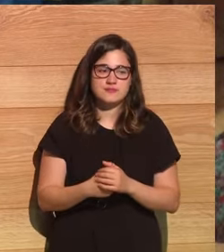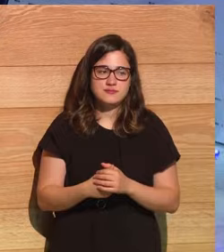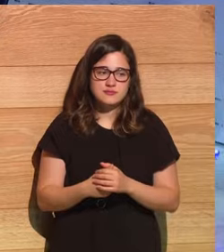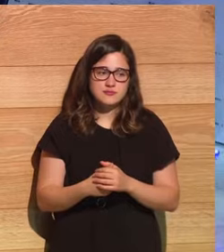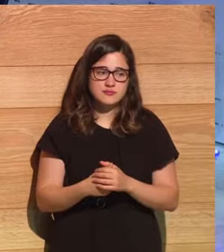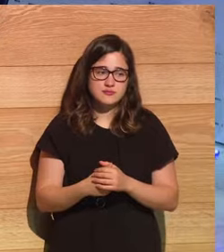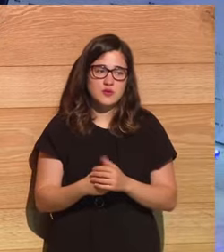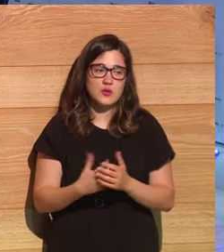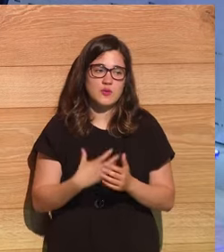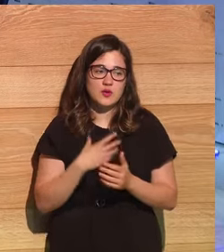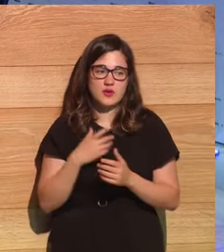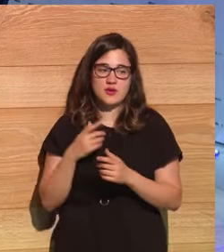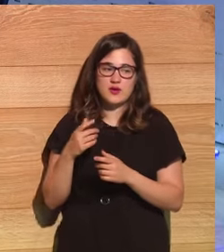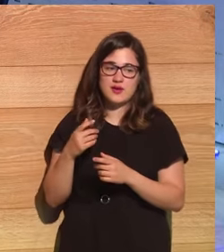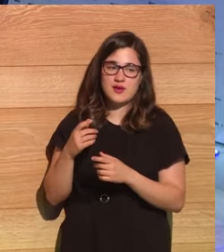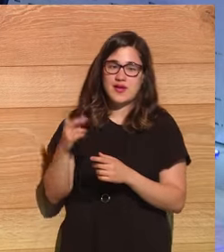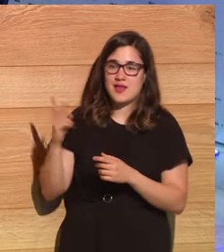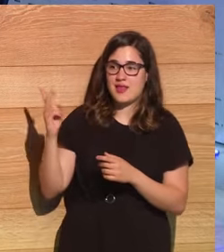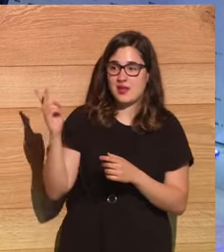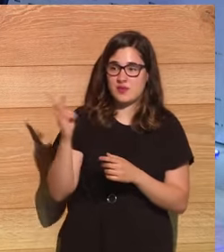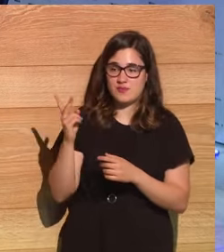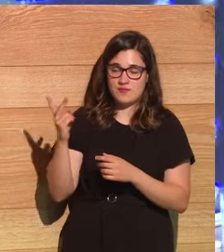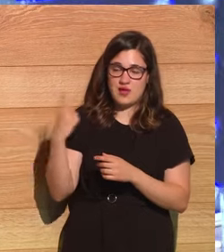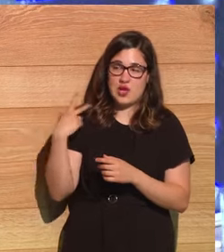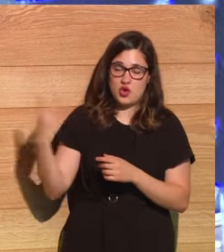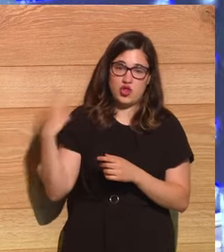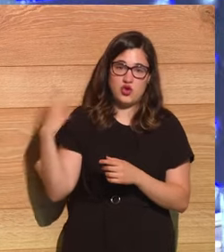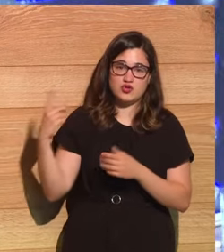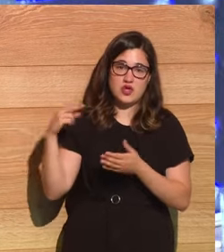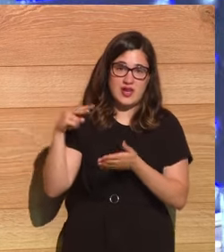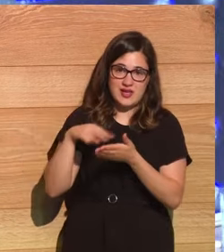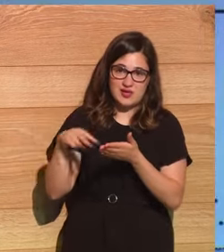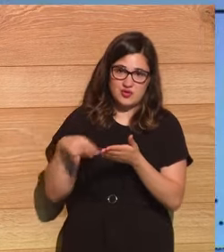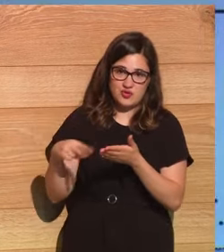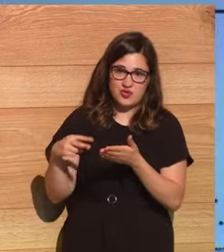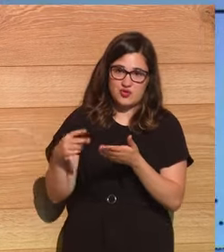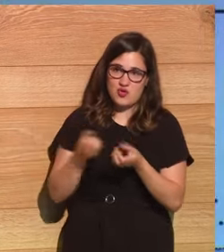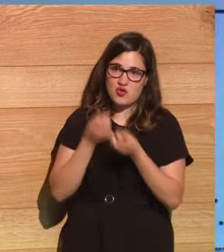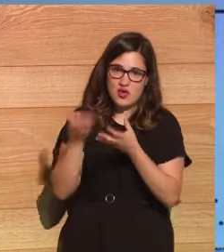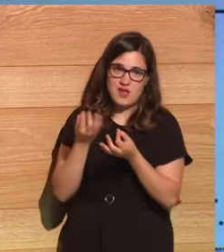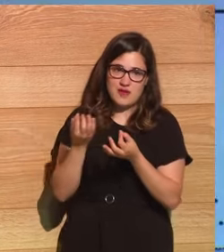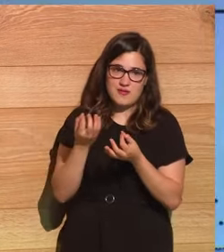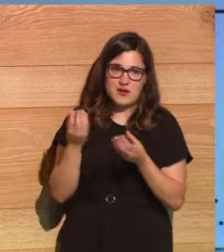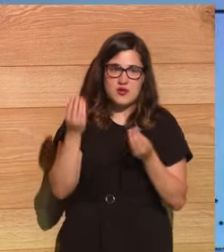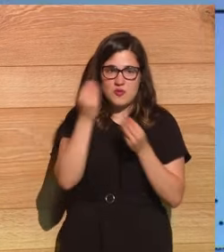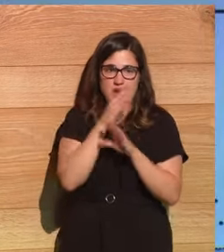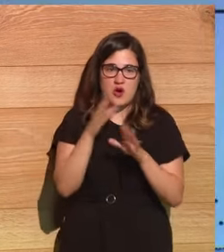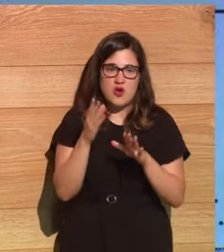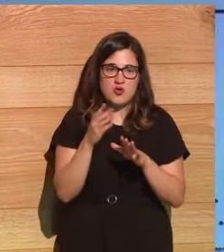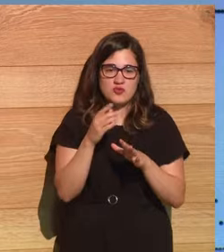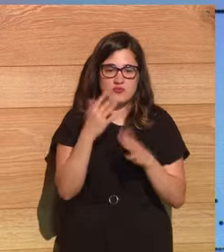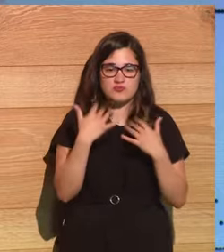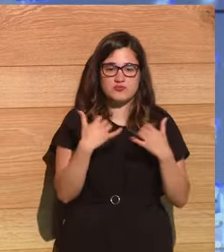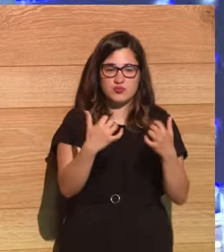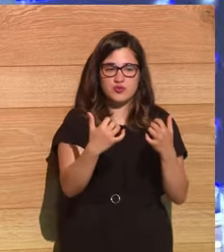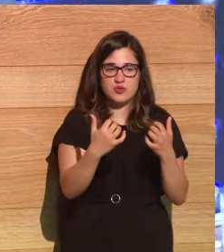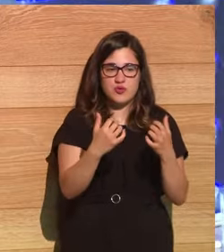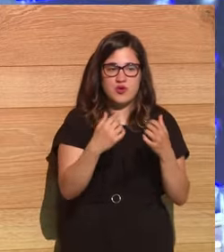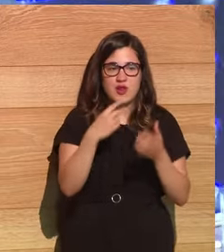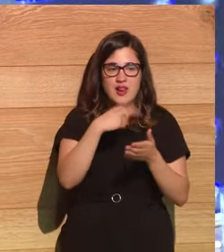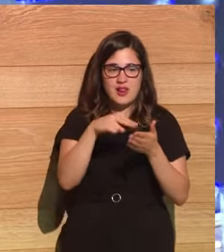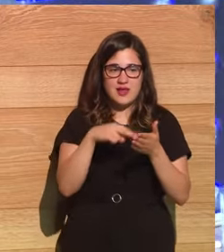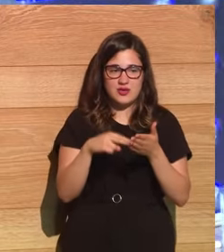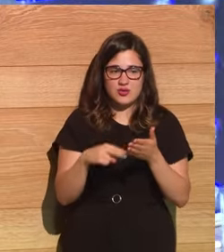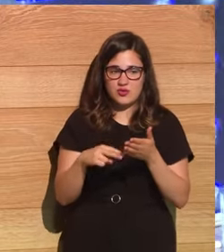igual lo tenía que decir un lector de ambos, ¿quieres? Que hablara. Sí, yo puedo decir lo que yo creo, pero a lo mejor que lo diga algún lector para que yo no sea. Sí. ¿Quieres que te saque de ahí?